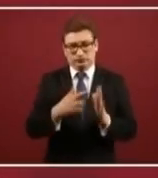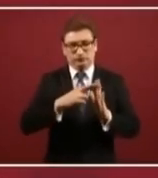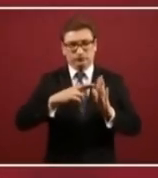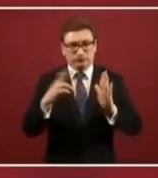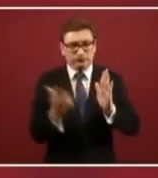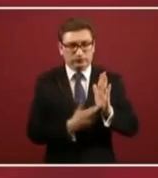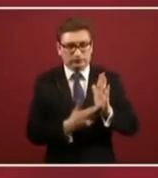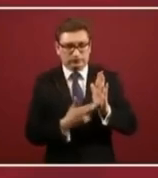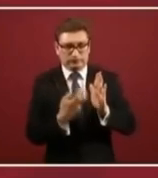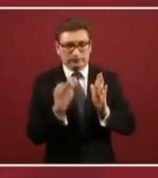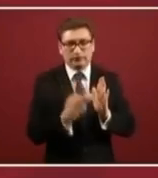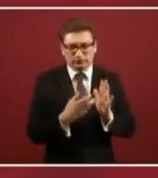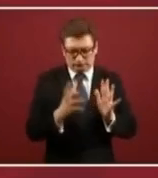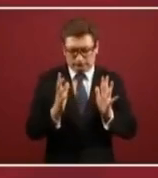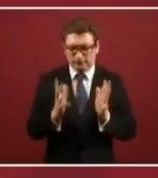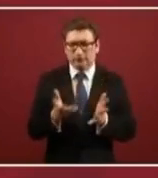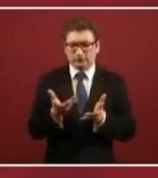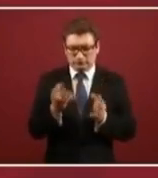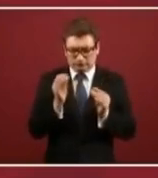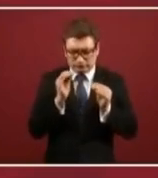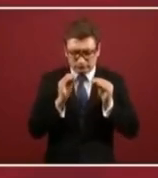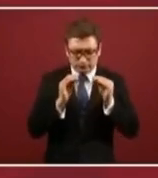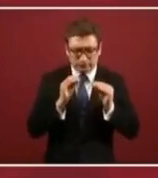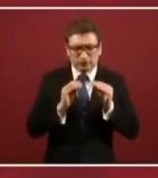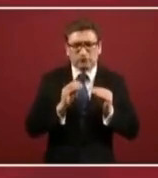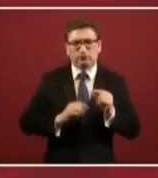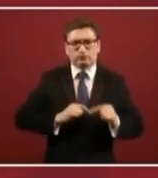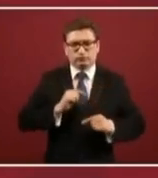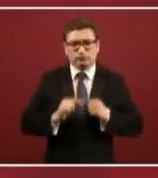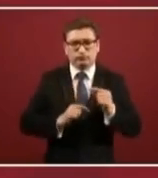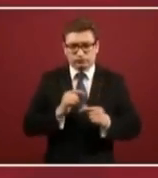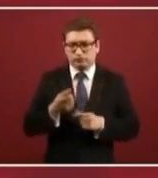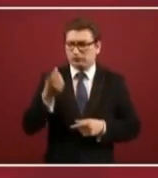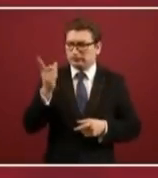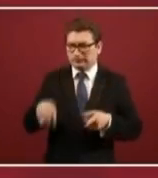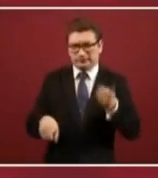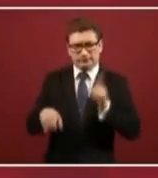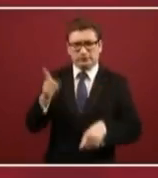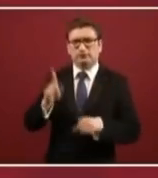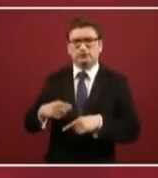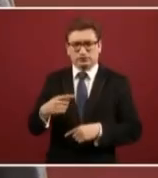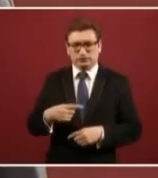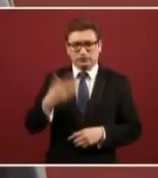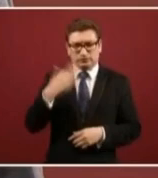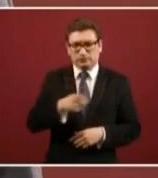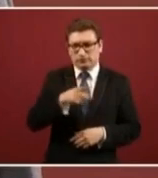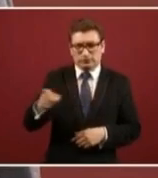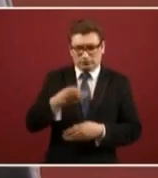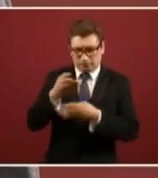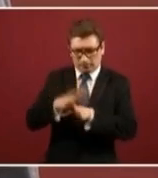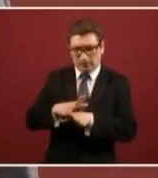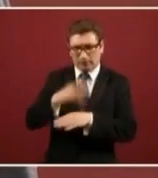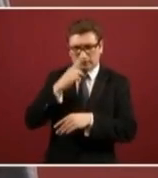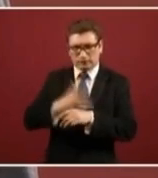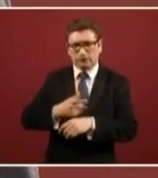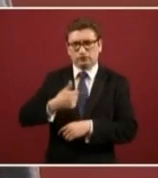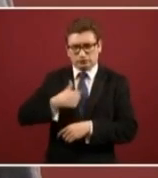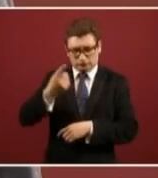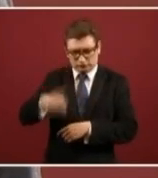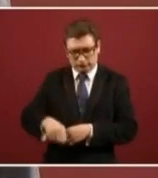reglamentar, lo estamos haciendo, ya tienen las indicaciones los que manejan estos bancos,